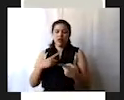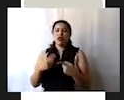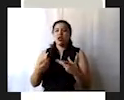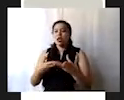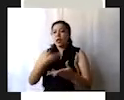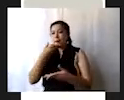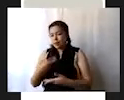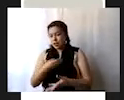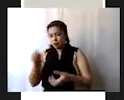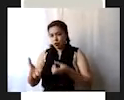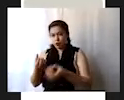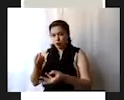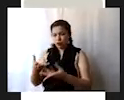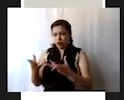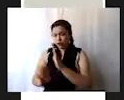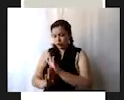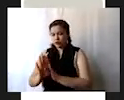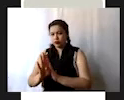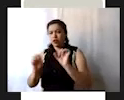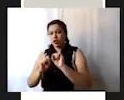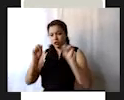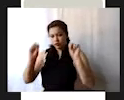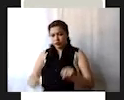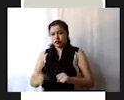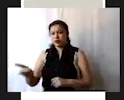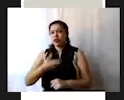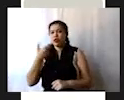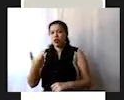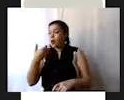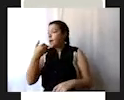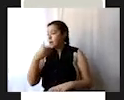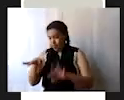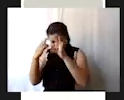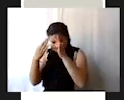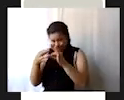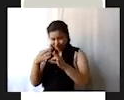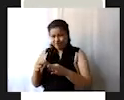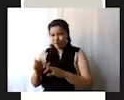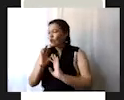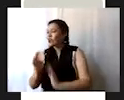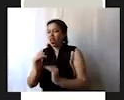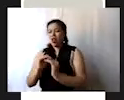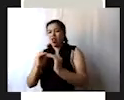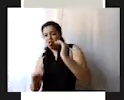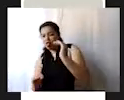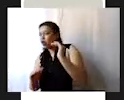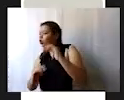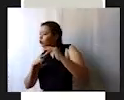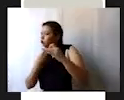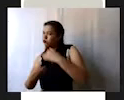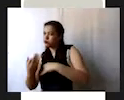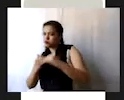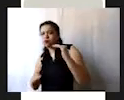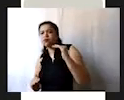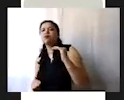es decir, un sistema económico funcional que rompa las brechas de desigualdad, que sea digno para